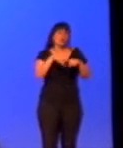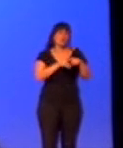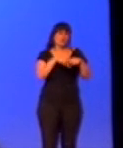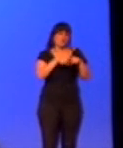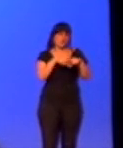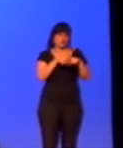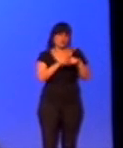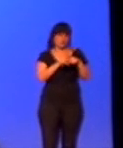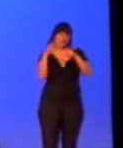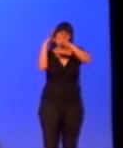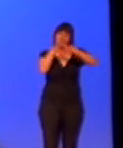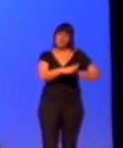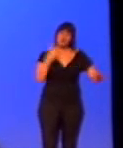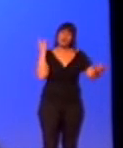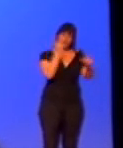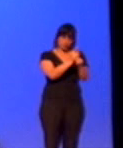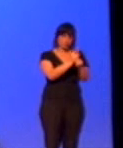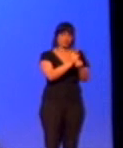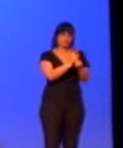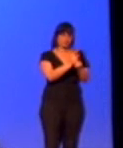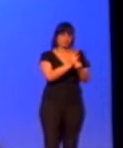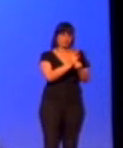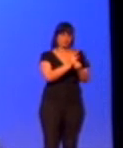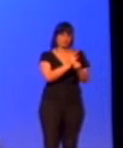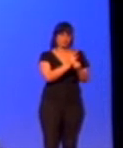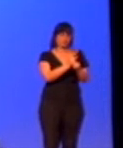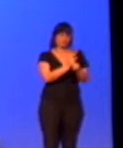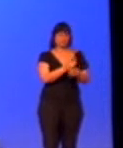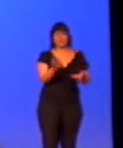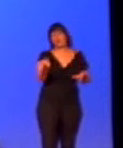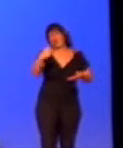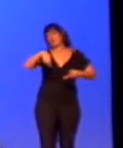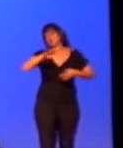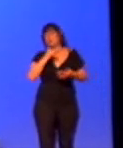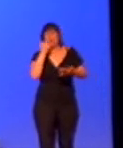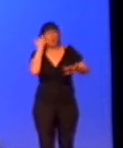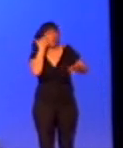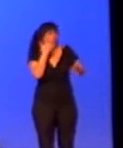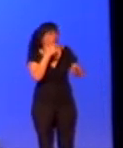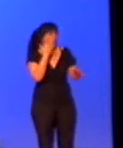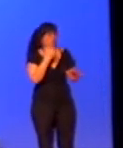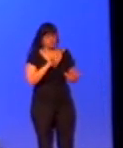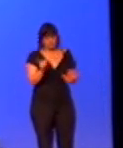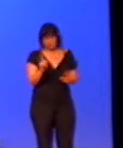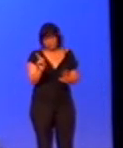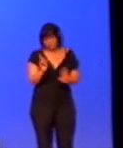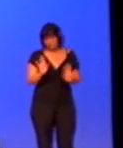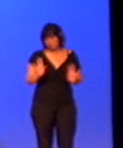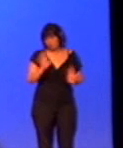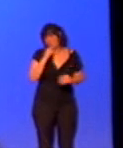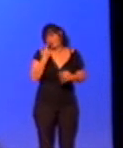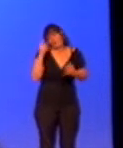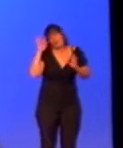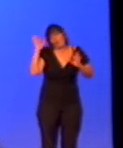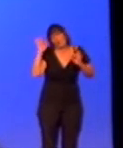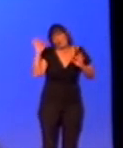contra la discriminación y esto a nadie nos puede extrañar porque obviamente o